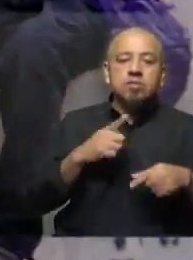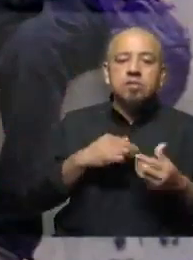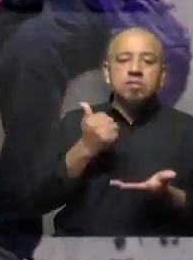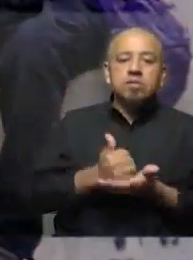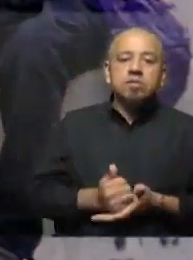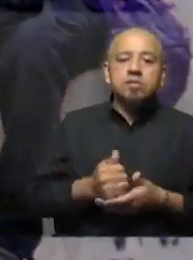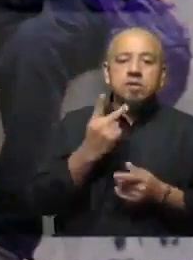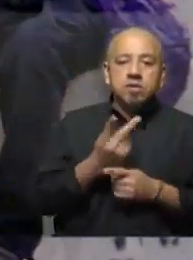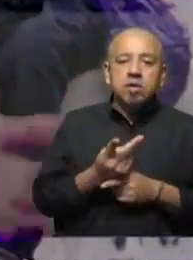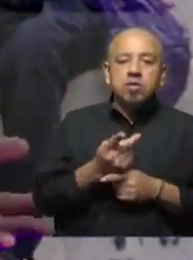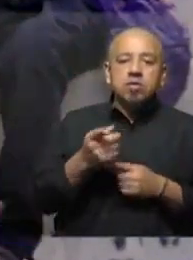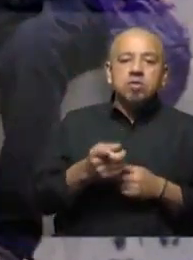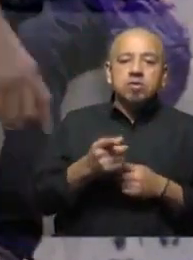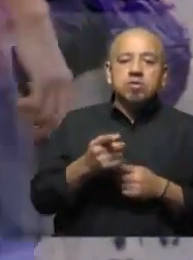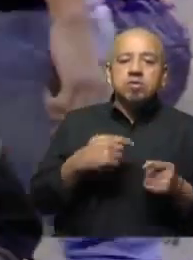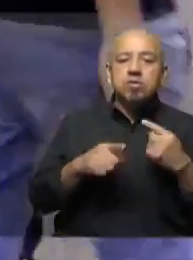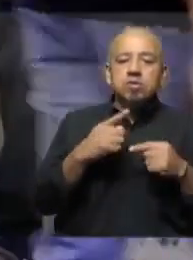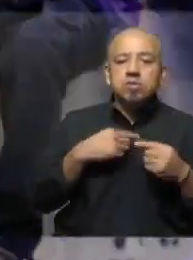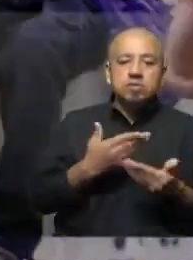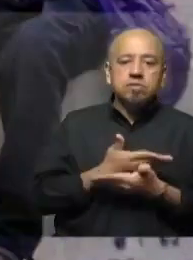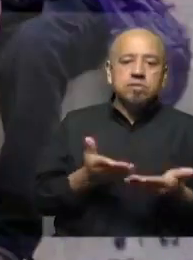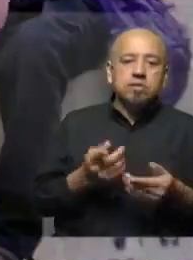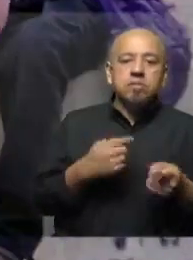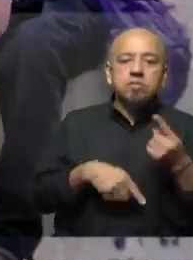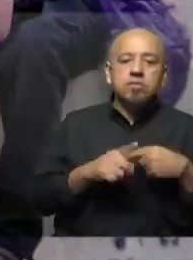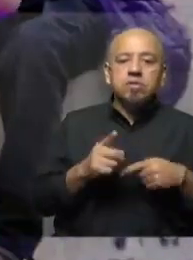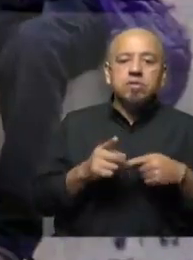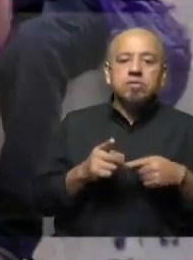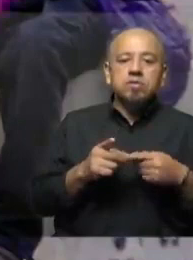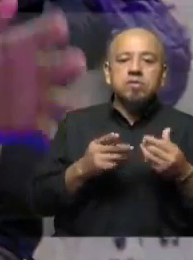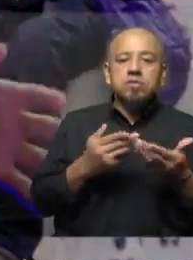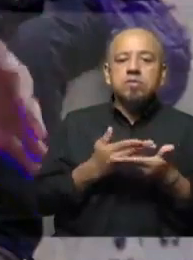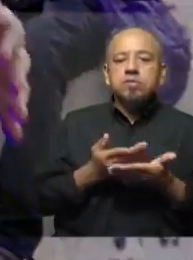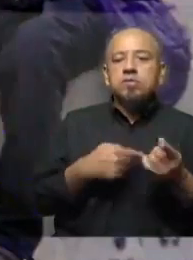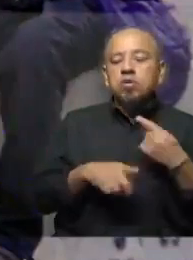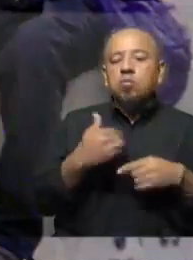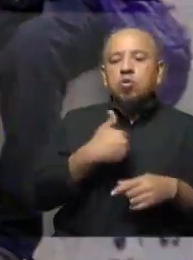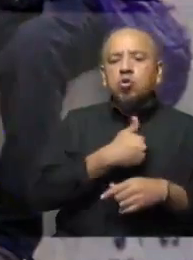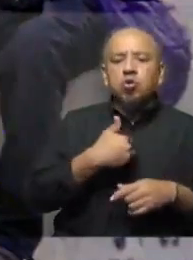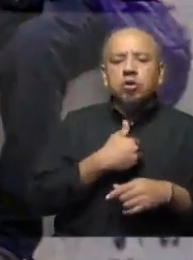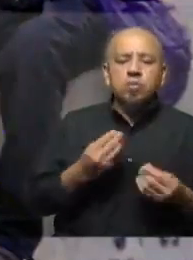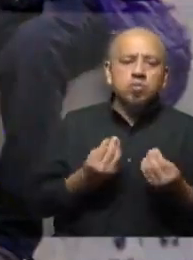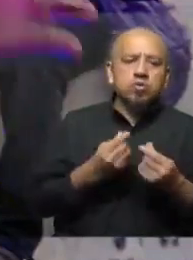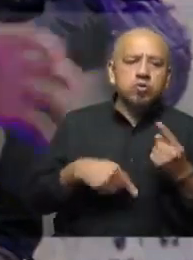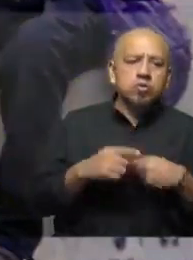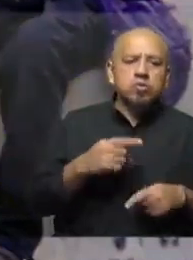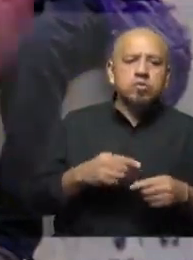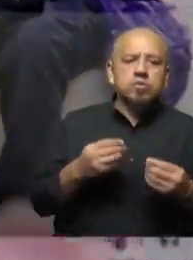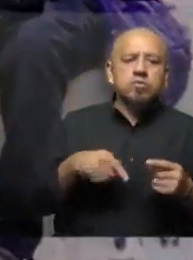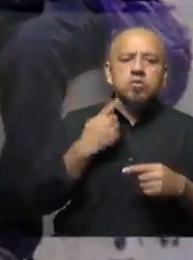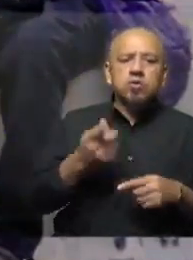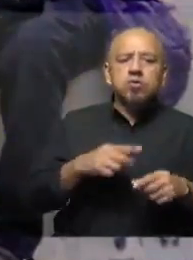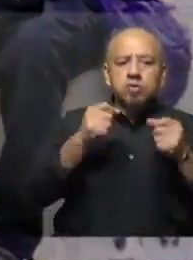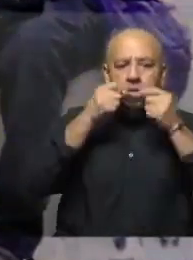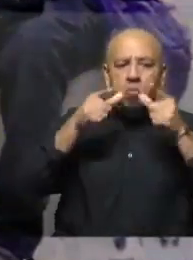bueno, sí las dos en el escenario constantemente, presentes, pero como que ocupamos un montón de roles y es un show que está atravesado por un montón de otros